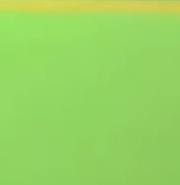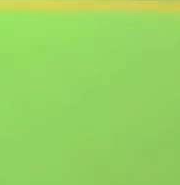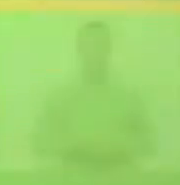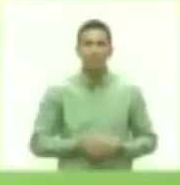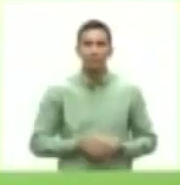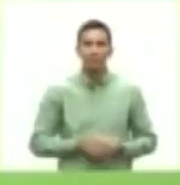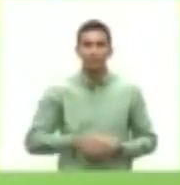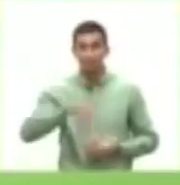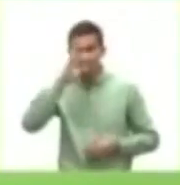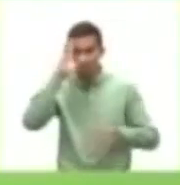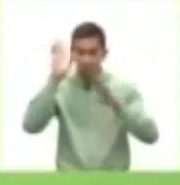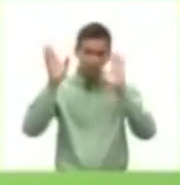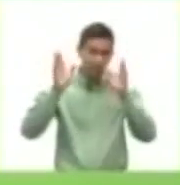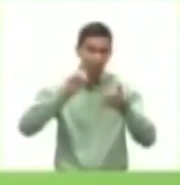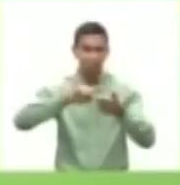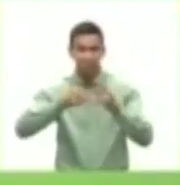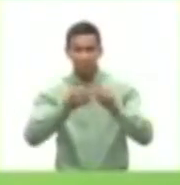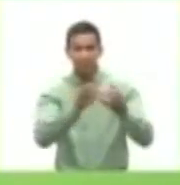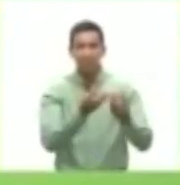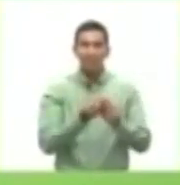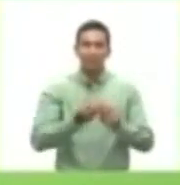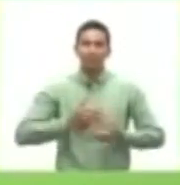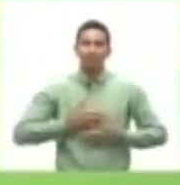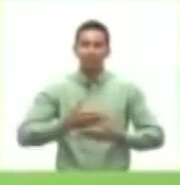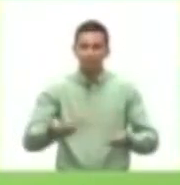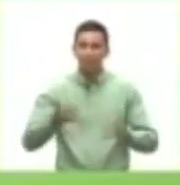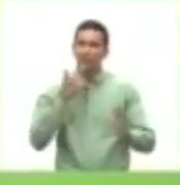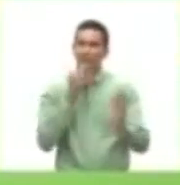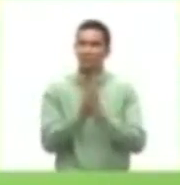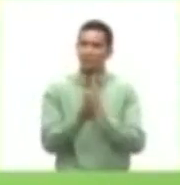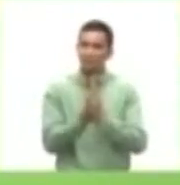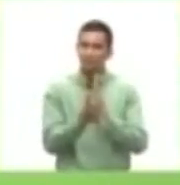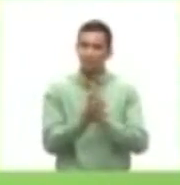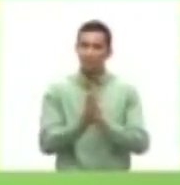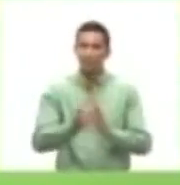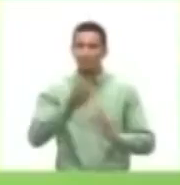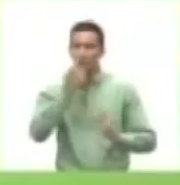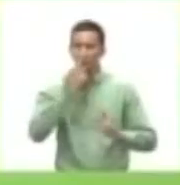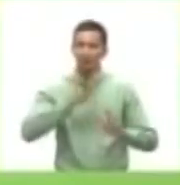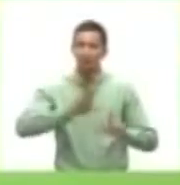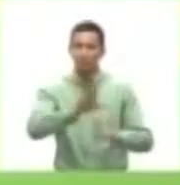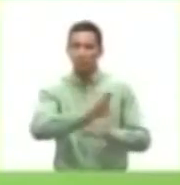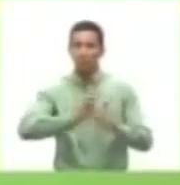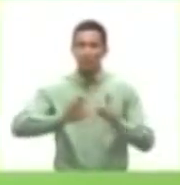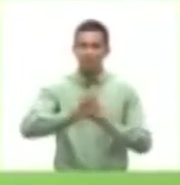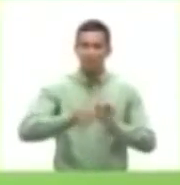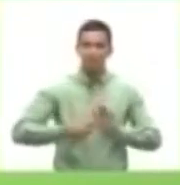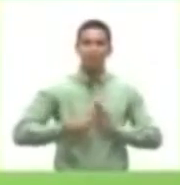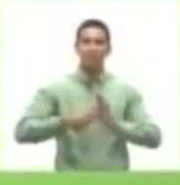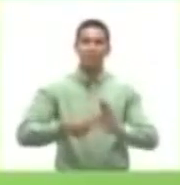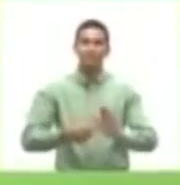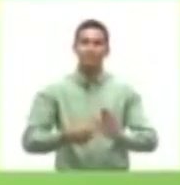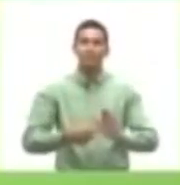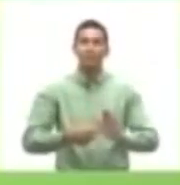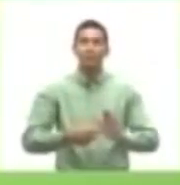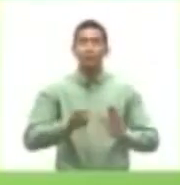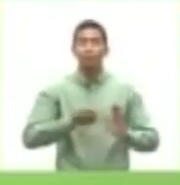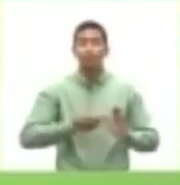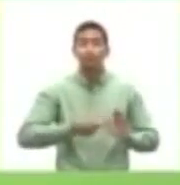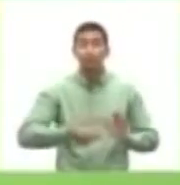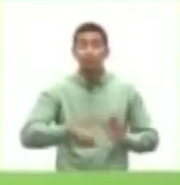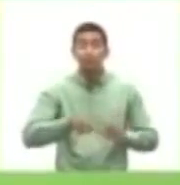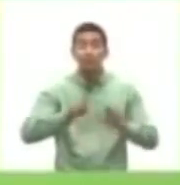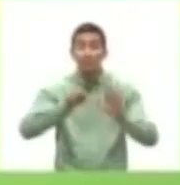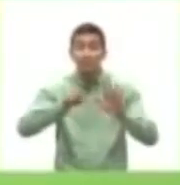Hola, ¿qué tal, amigos? Y bienvenidos, como siempre, a la mejor información del entretenimiento y la cultura aquí en las noticias. A 6 meses del Carnaval de